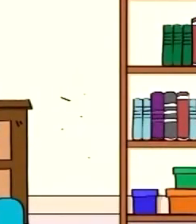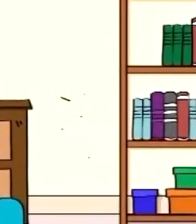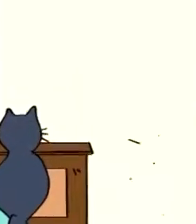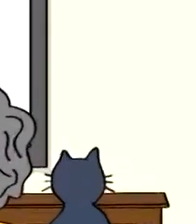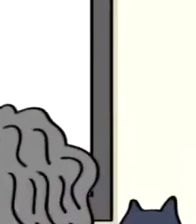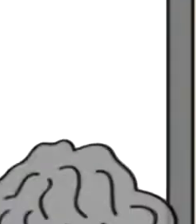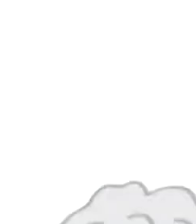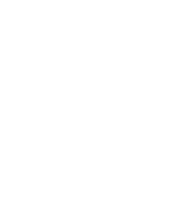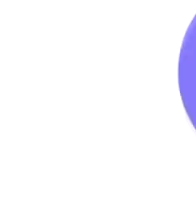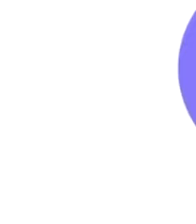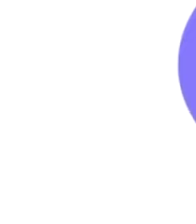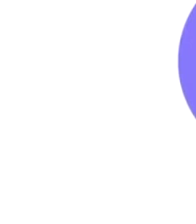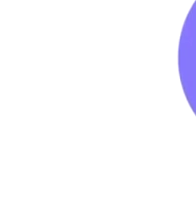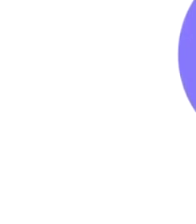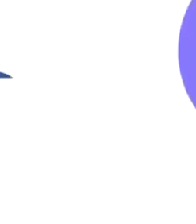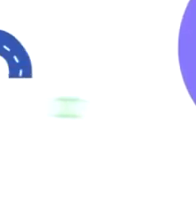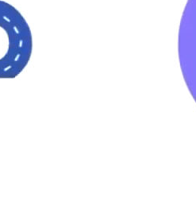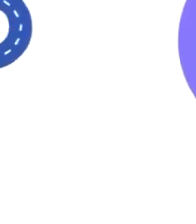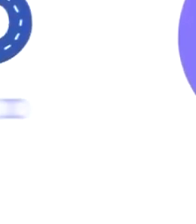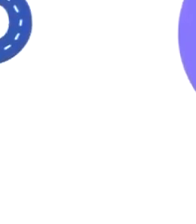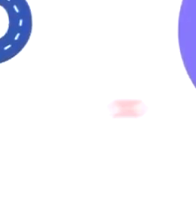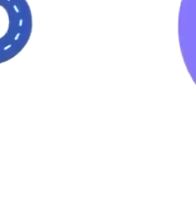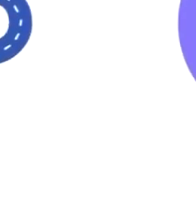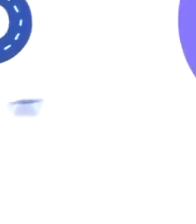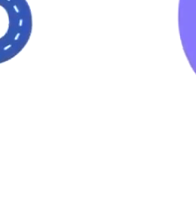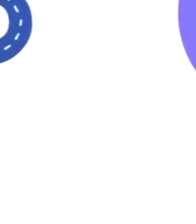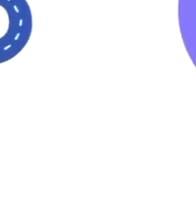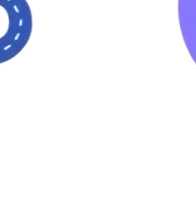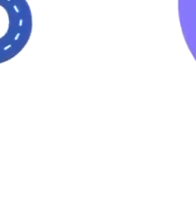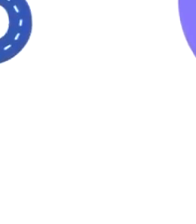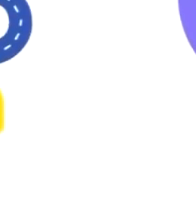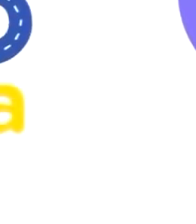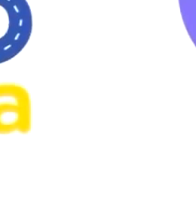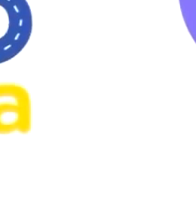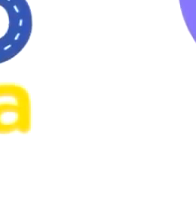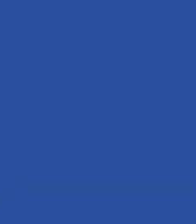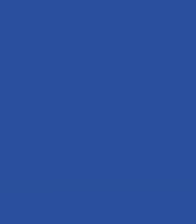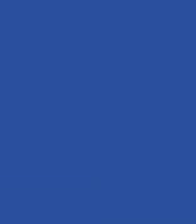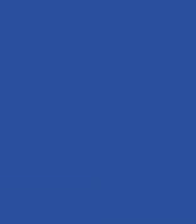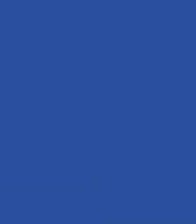Aprendo en Casa, una iniciativa del Ministerio de Educación.